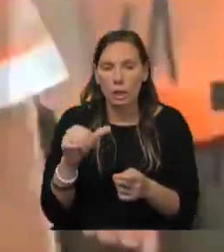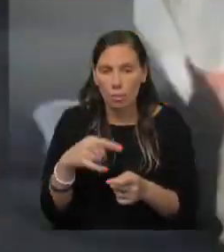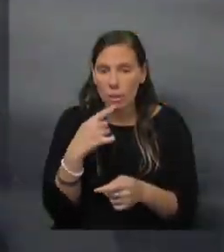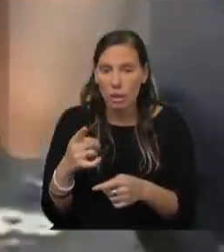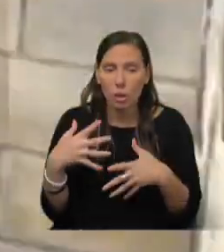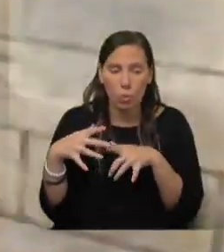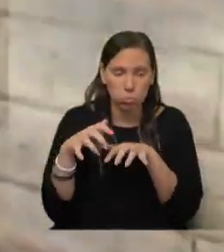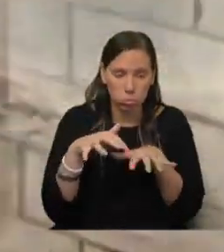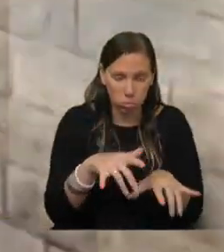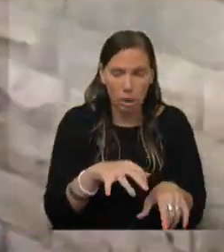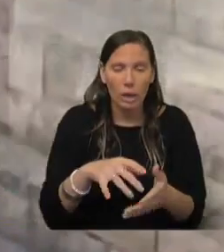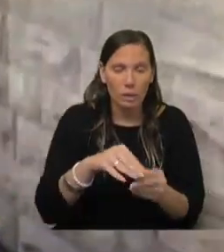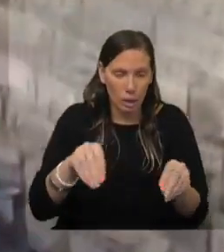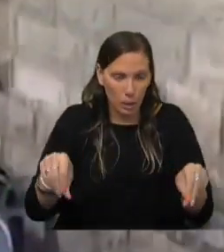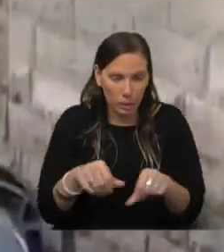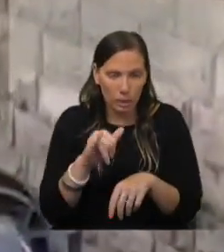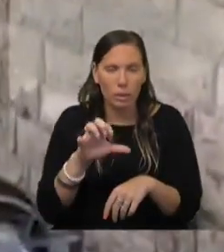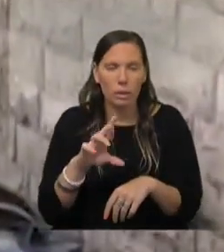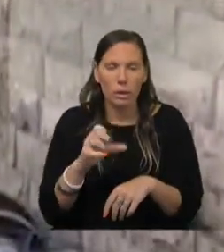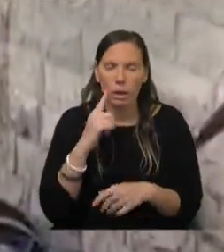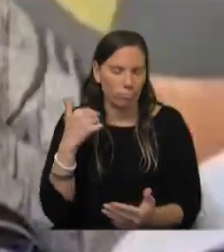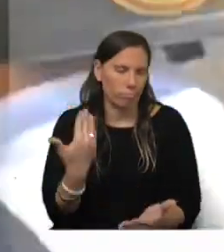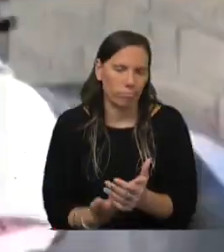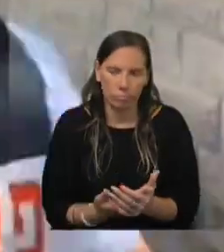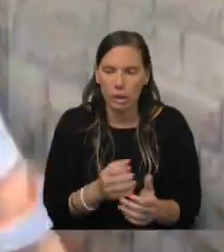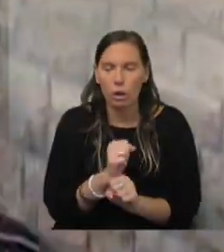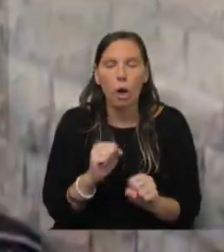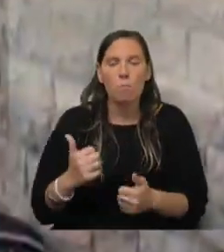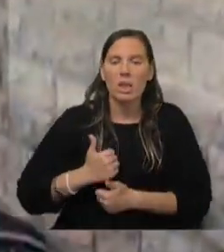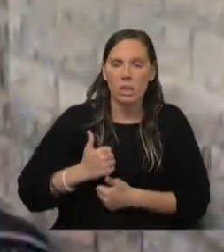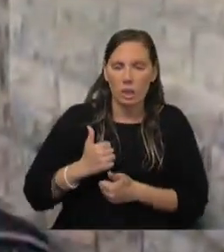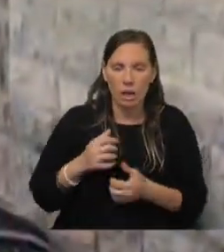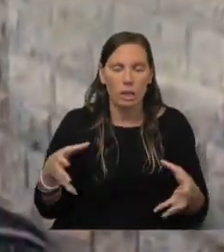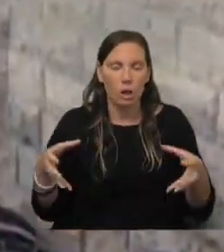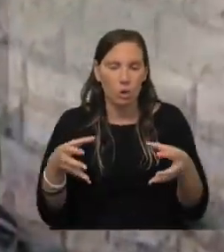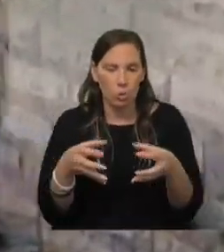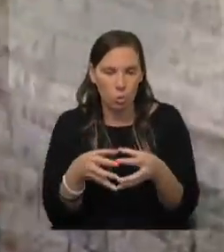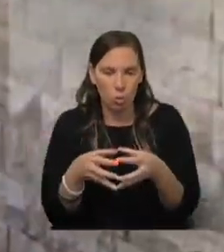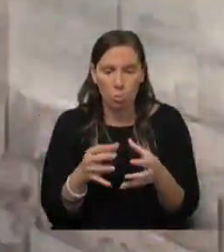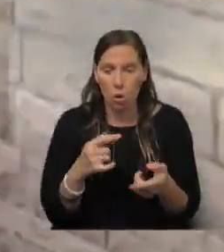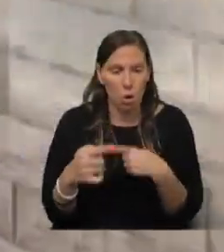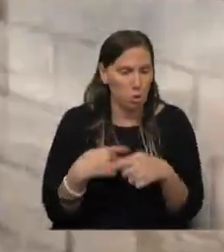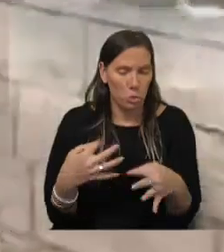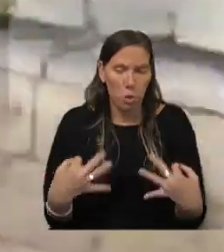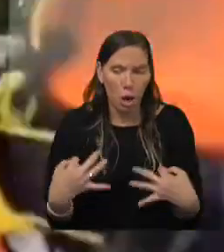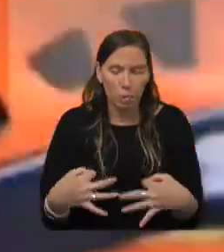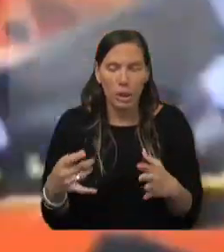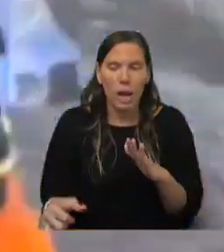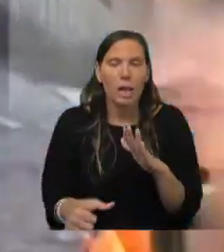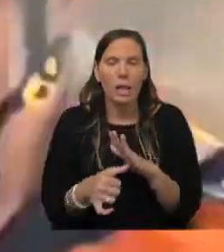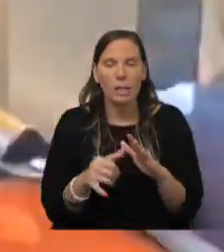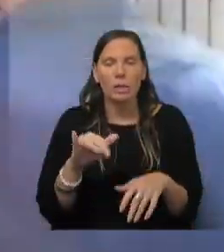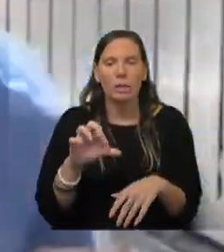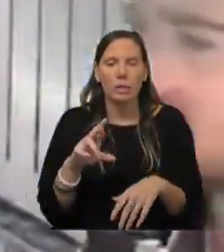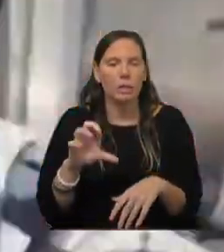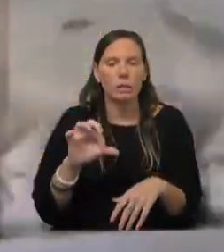invasión terrestre de Israel es un fracaso y que las capacidades militares del movimiento están intactas Pese a que los líderes Israel